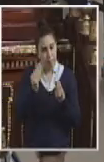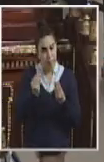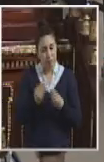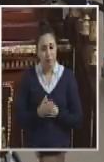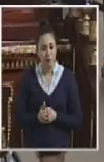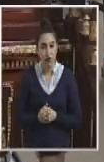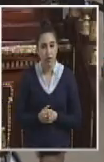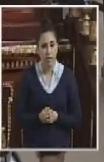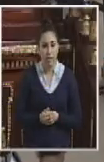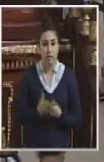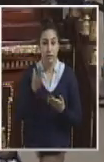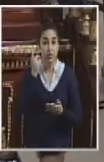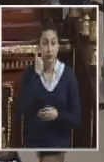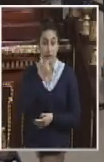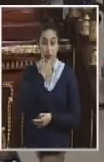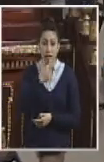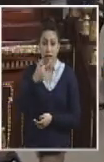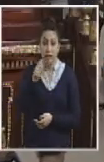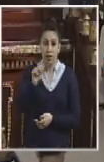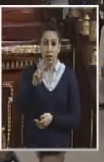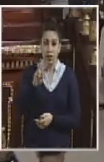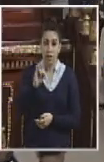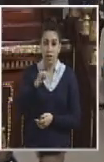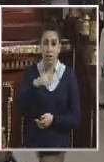Diputado Gaviño.